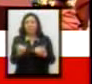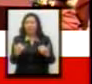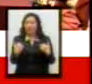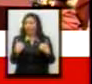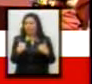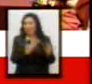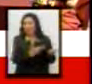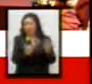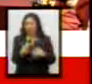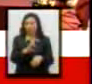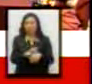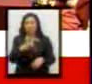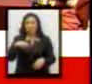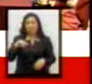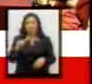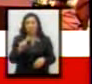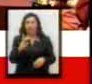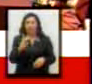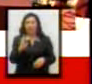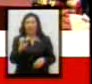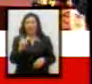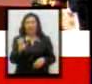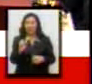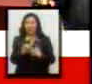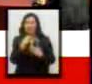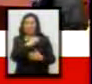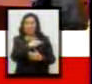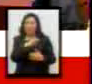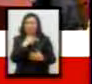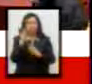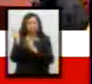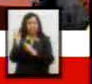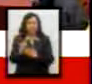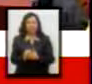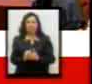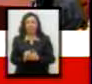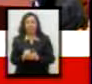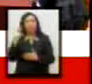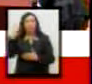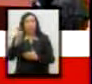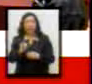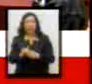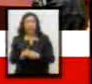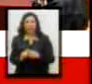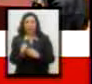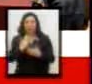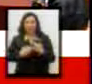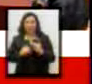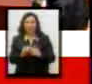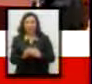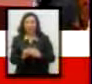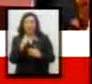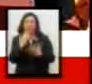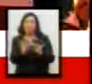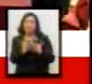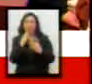Seguidamente invitamos a la doctora Mayela Freire, representante del MINDES, a exponer el tema Reflexiones sobre los alcances del estudio